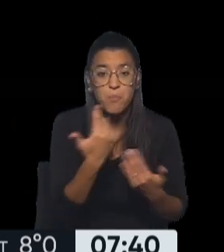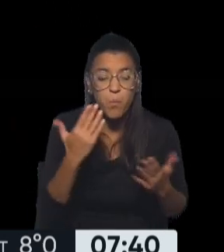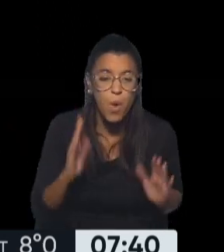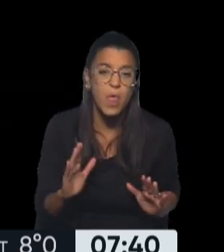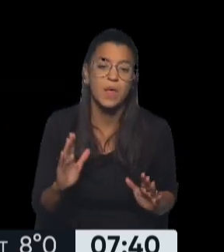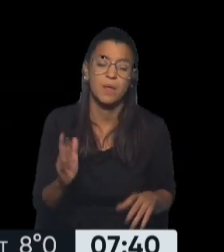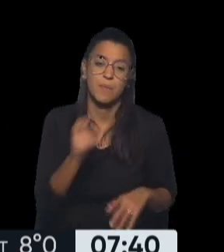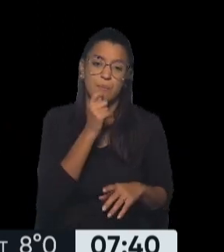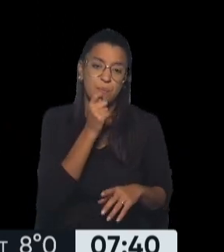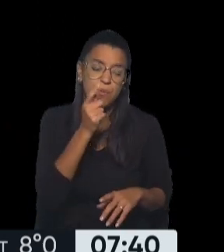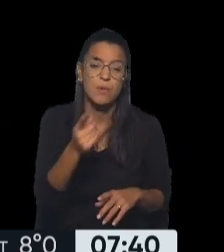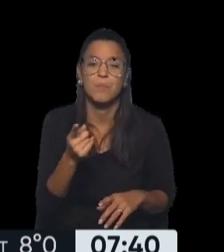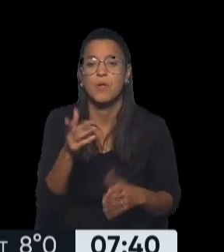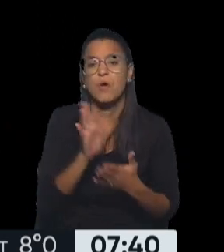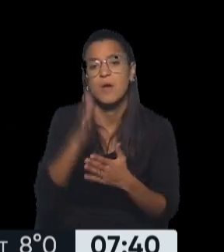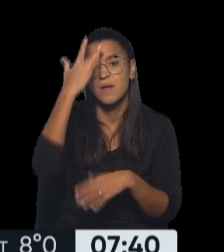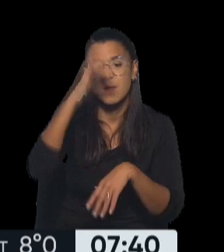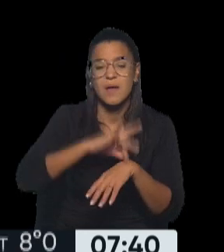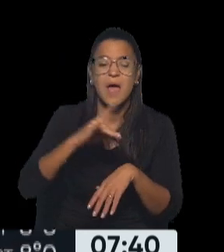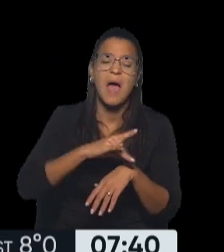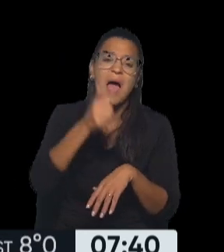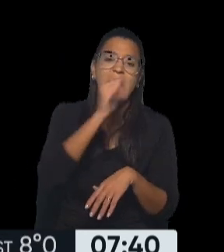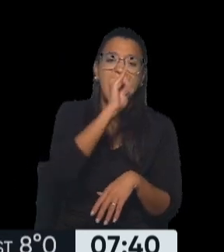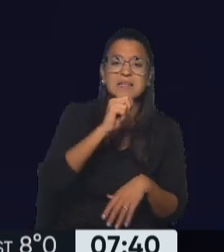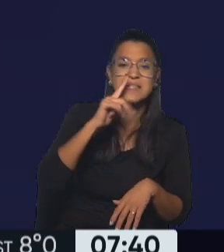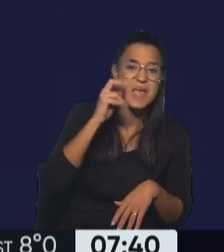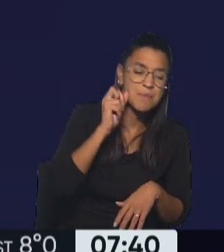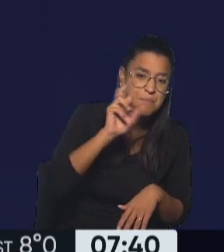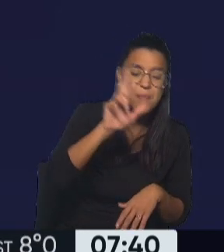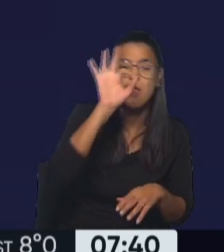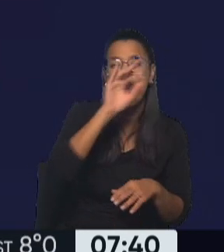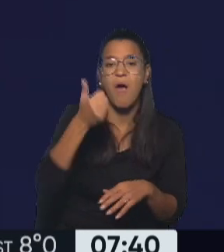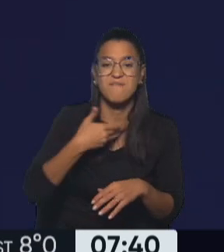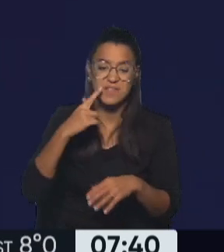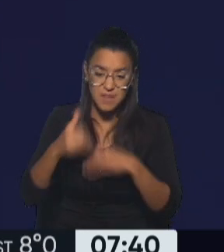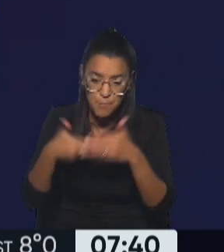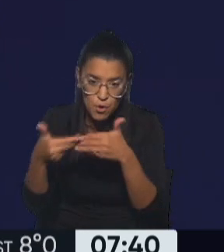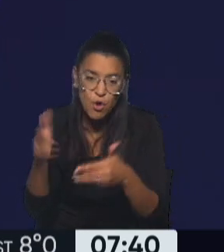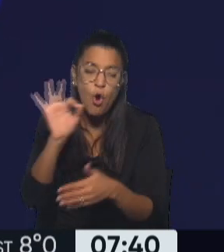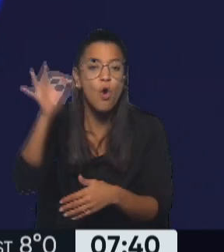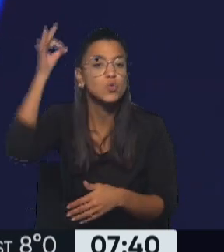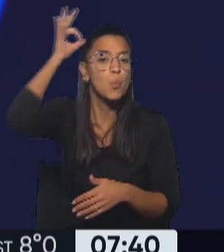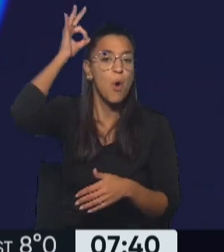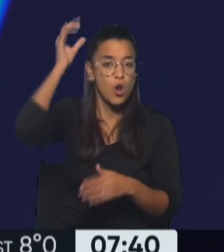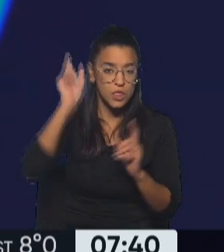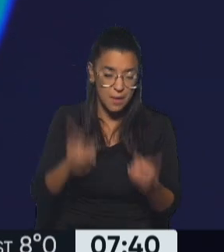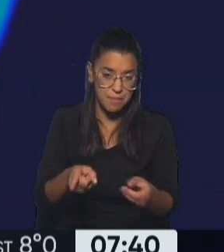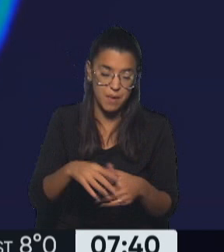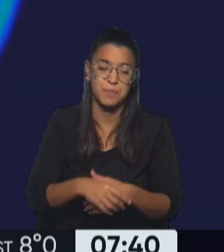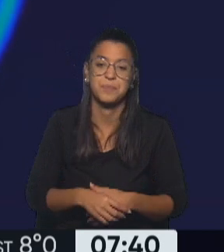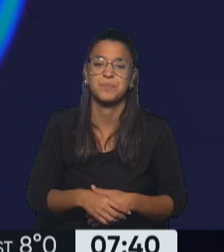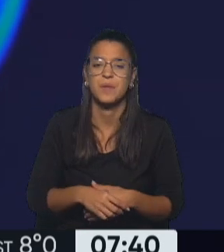ser el caso de la enfermedad de Alzheimer, la afasia primaria progresiva o incluso tumores cerebrales. Tiene